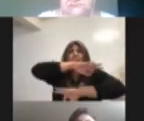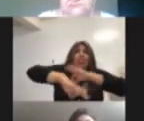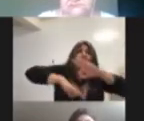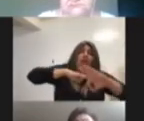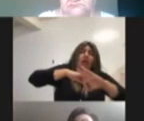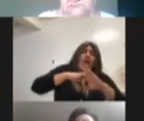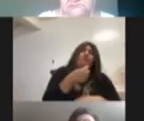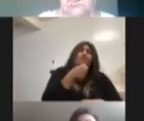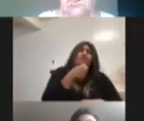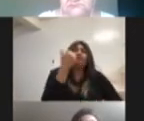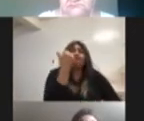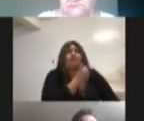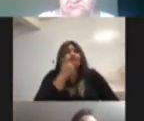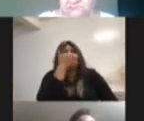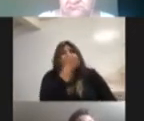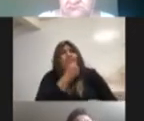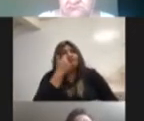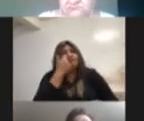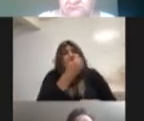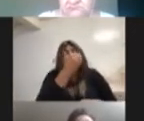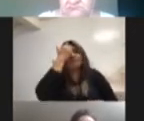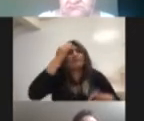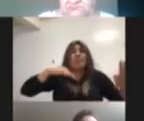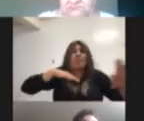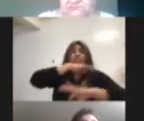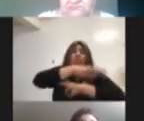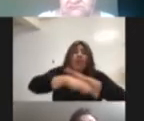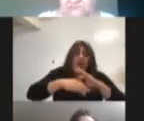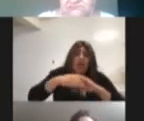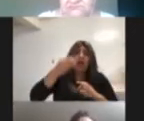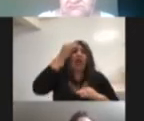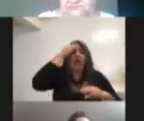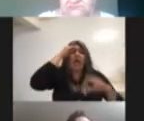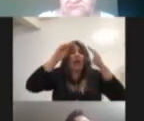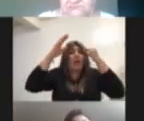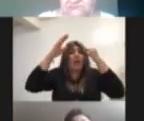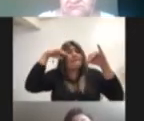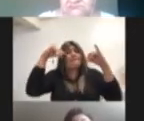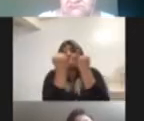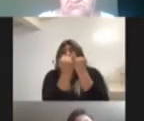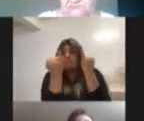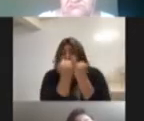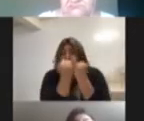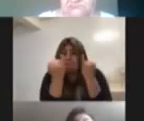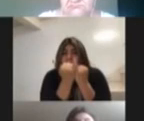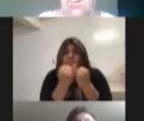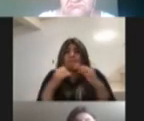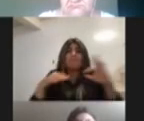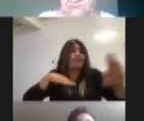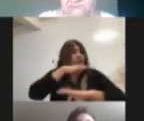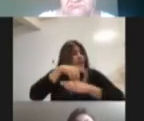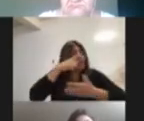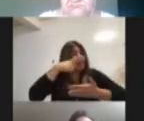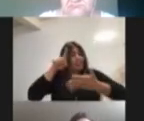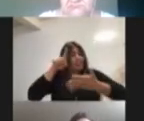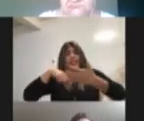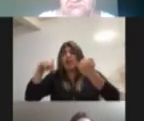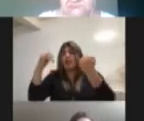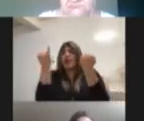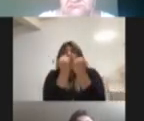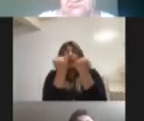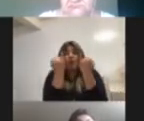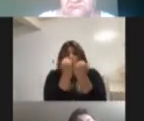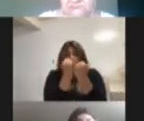de manera homogénea. Todos deben de aprender lo mismo, al mismo tiempo, y ser evaluados de la misma manera.